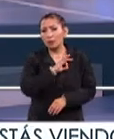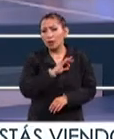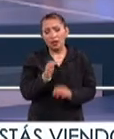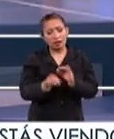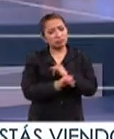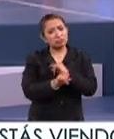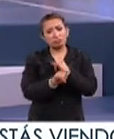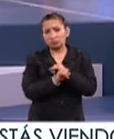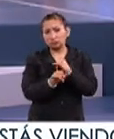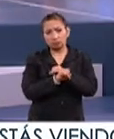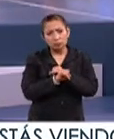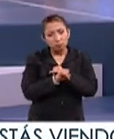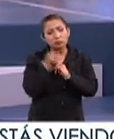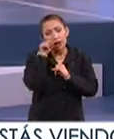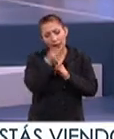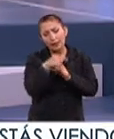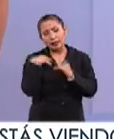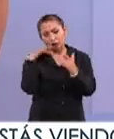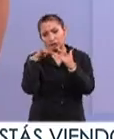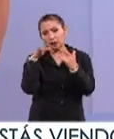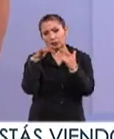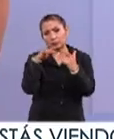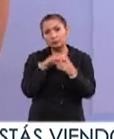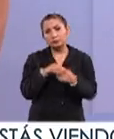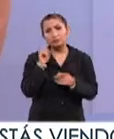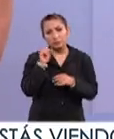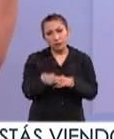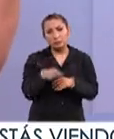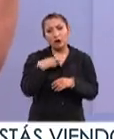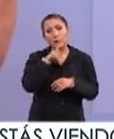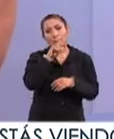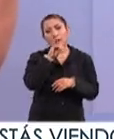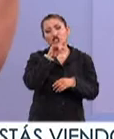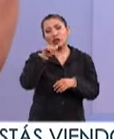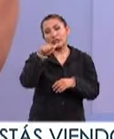buscar en la página y ahí se ponen en contacto con nosotros. Es la página